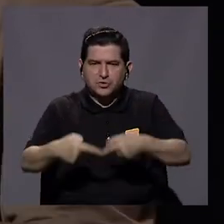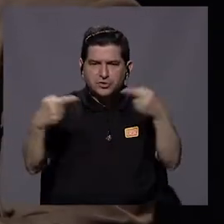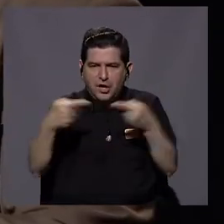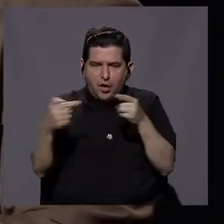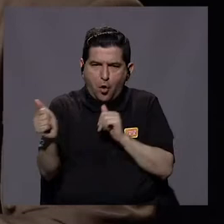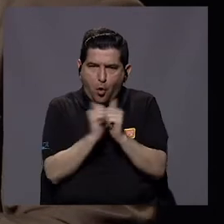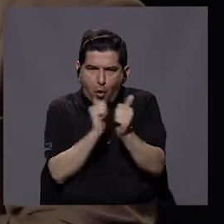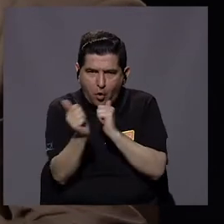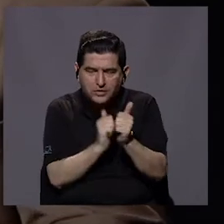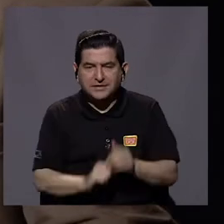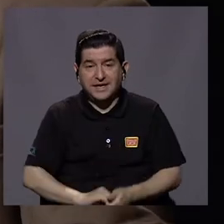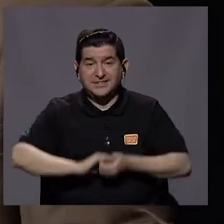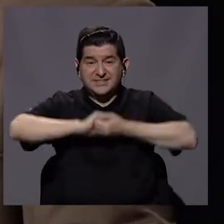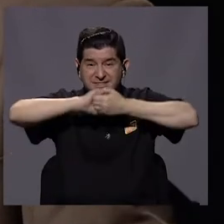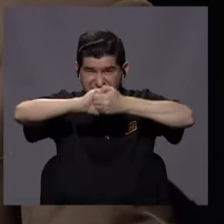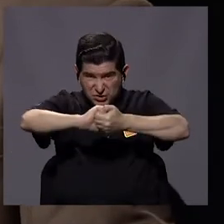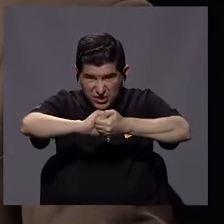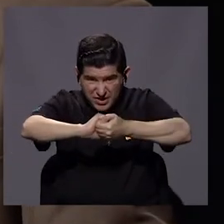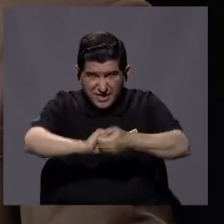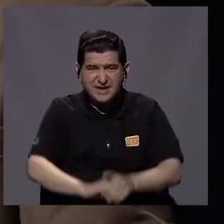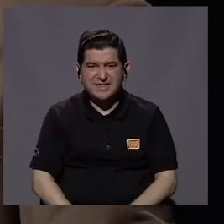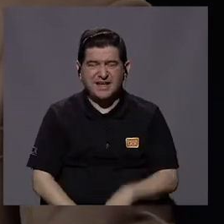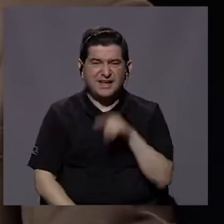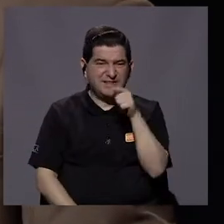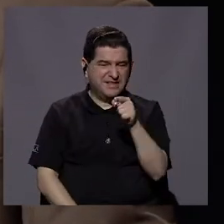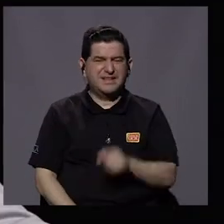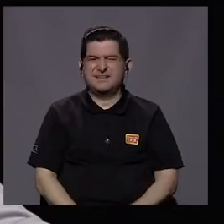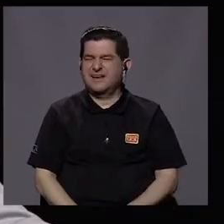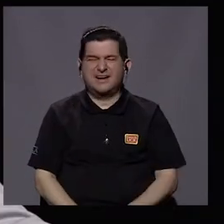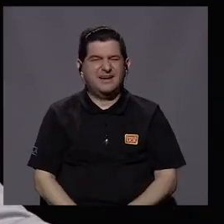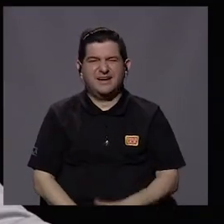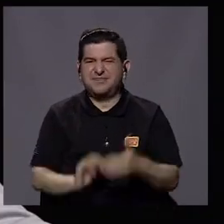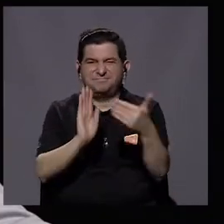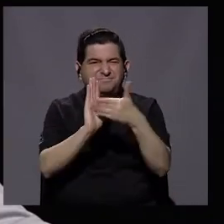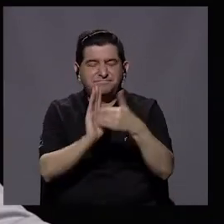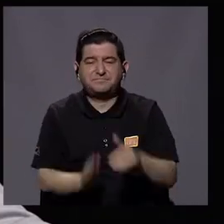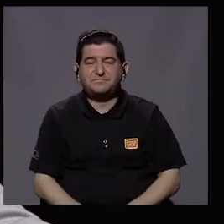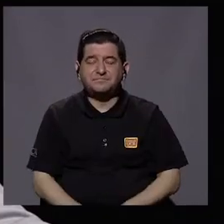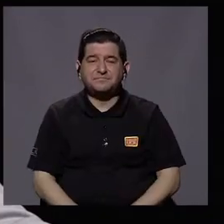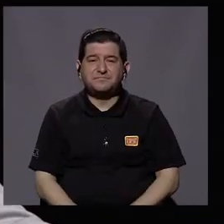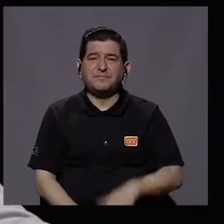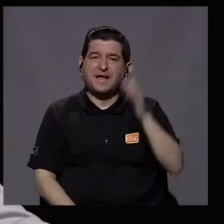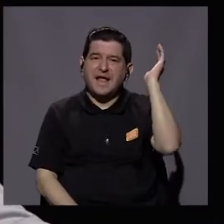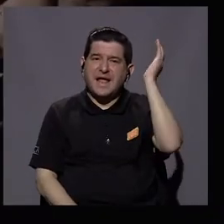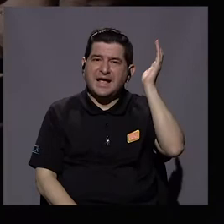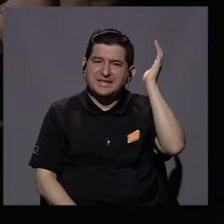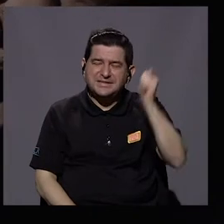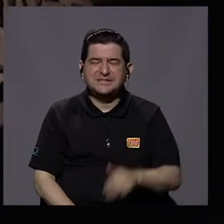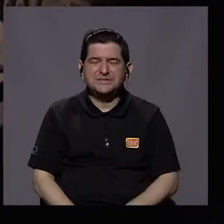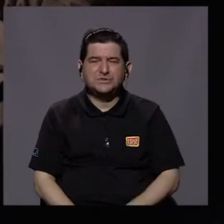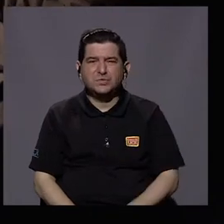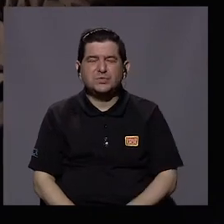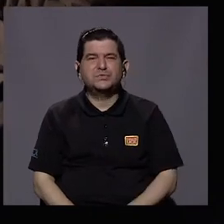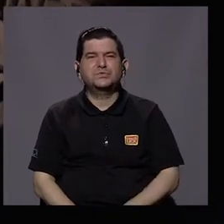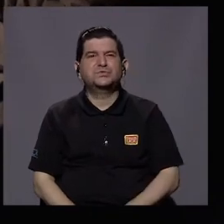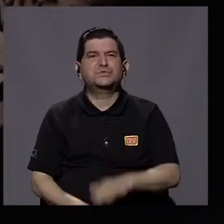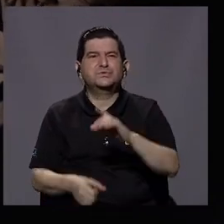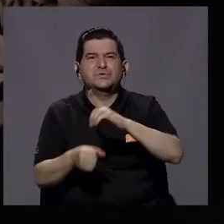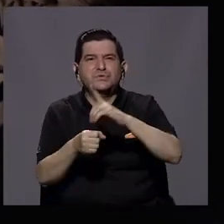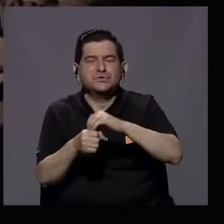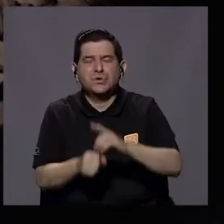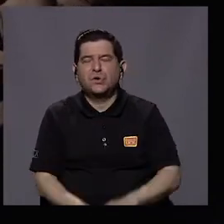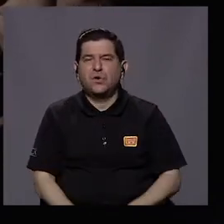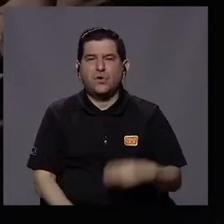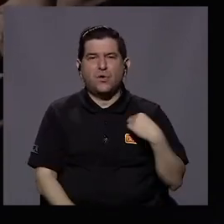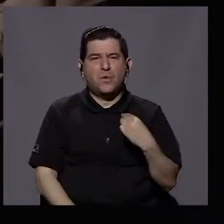la competitividad, que es la solidaridad, se ve totalmente nublada. Porque los discursos legislativos, los discursos de gobierno, de exministros del trabajo,